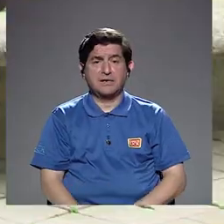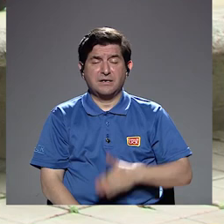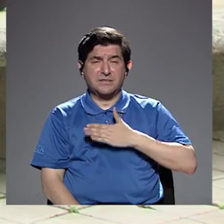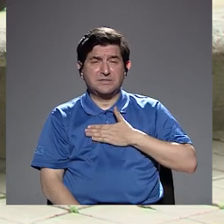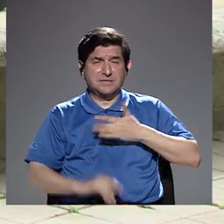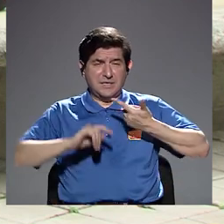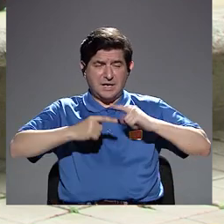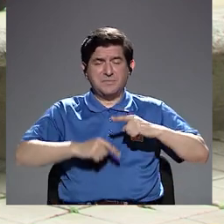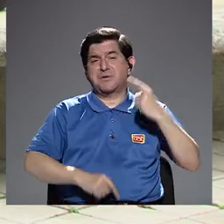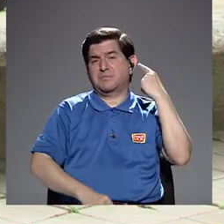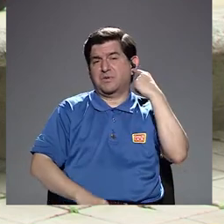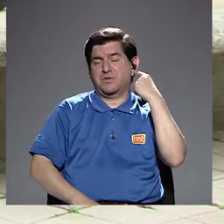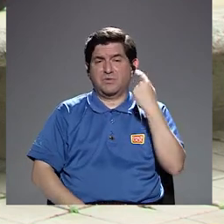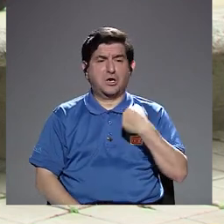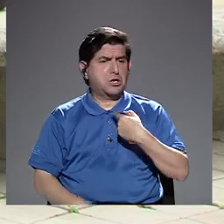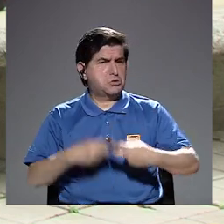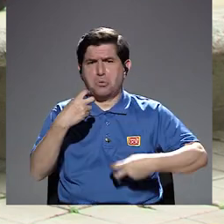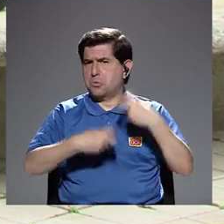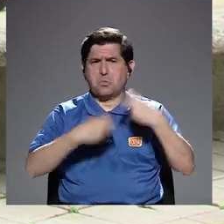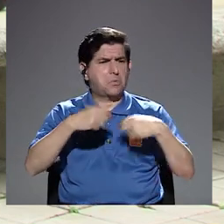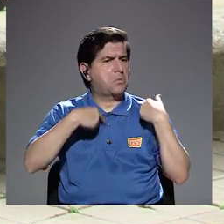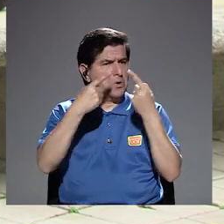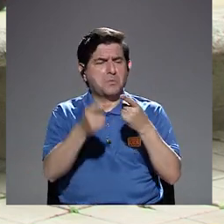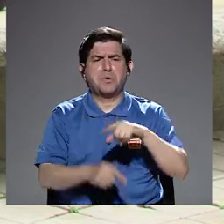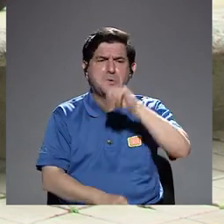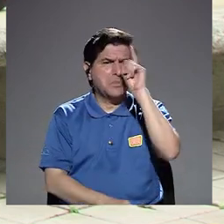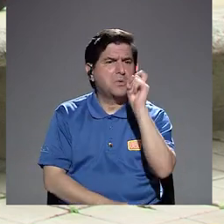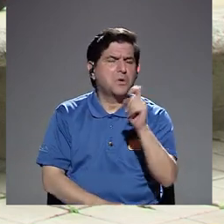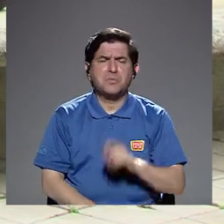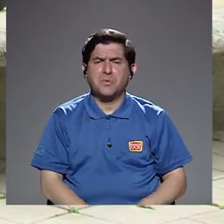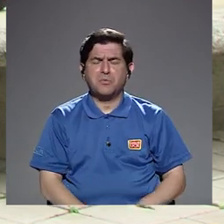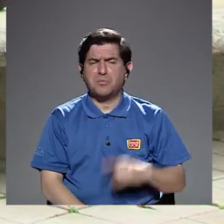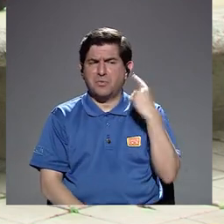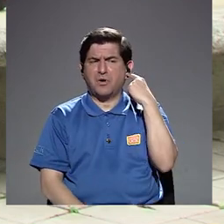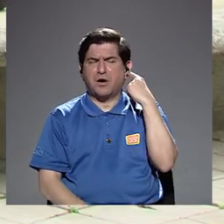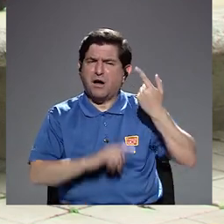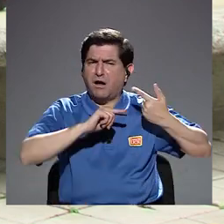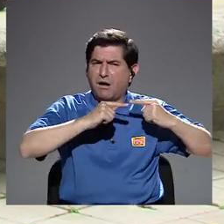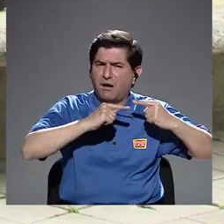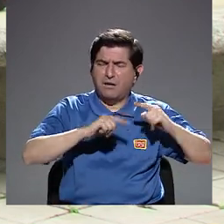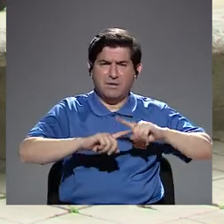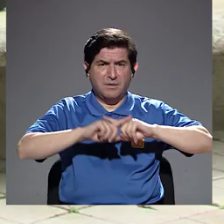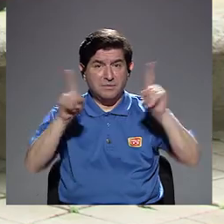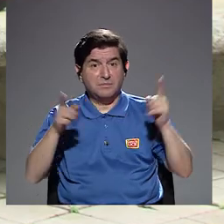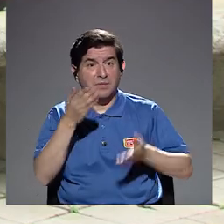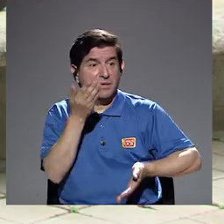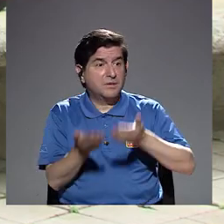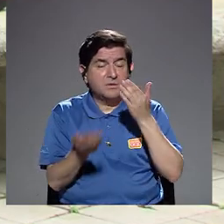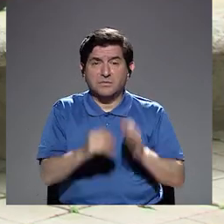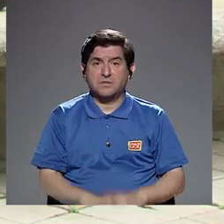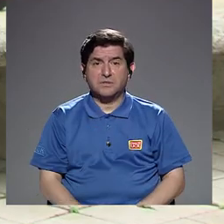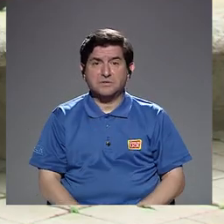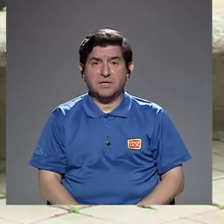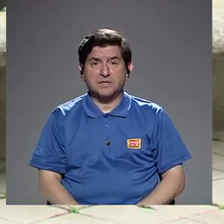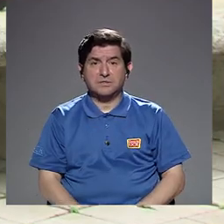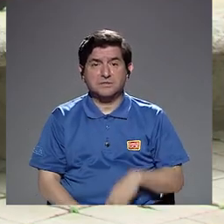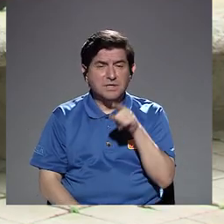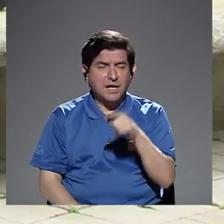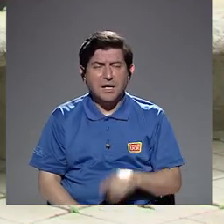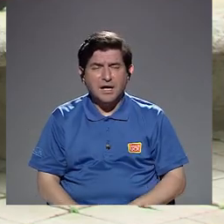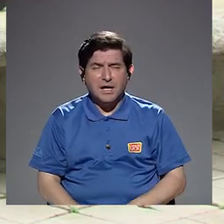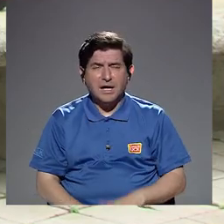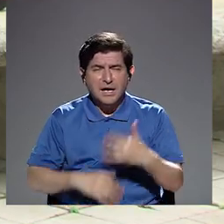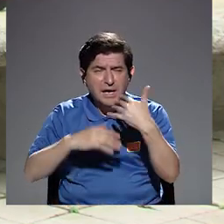mí me duele una oreja, yo no tengo problema y voy inmediatamente a preguntar por mi dolor de oreja. pero si de pronto es alguna lesión o